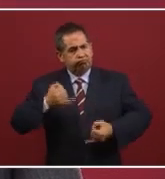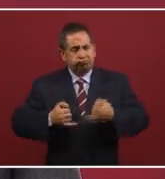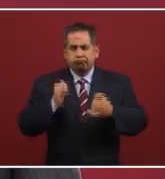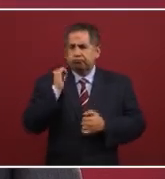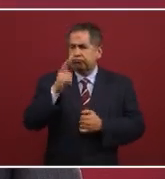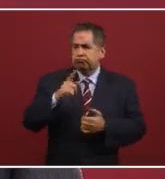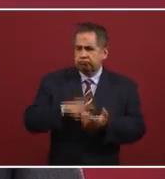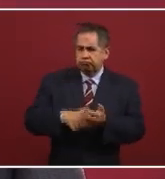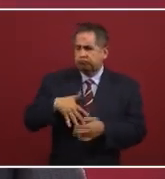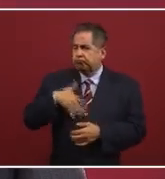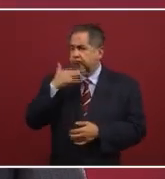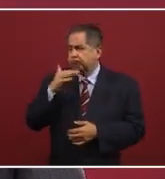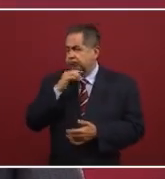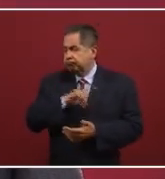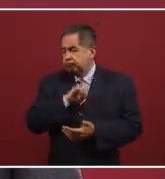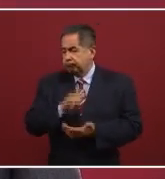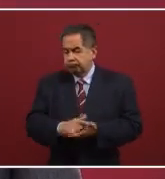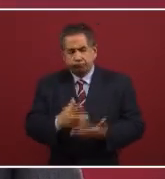cualquier delito